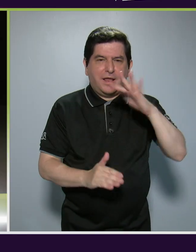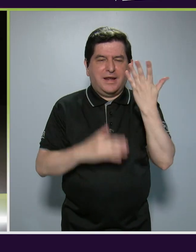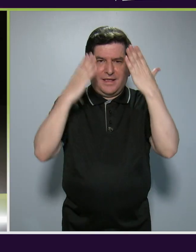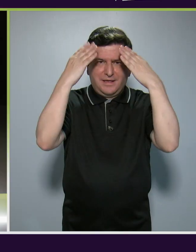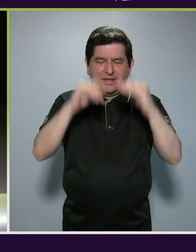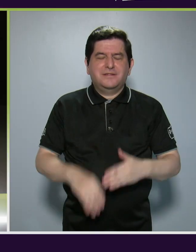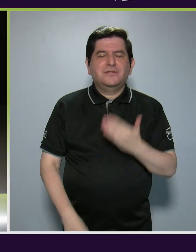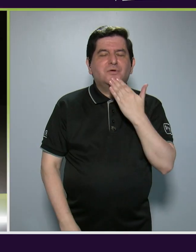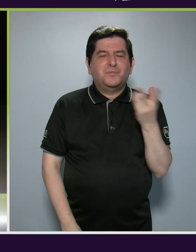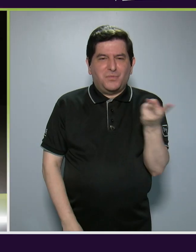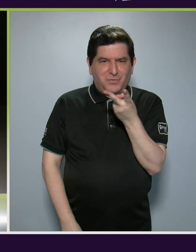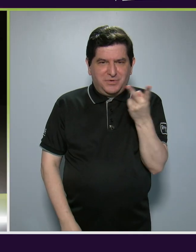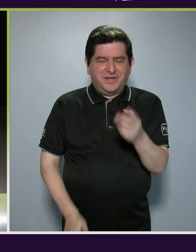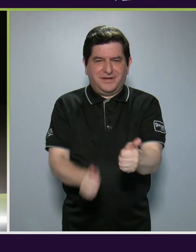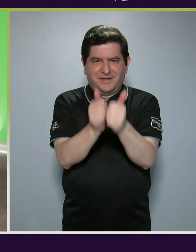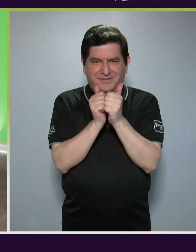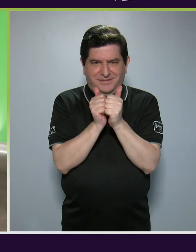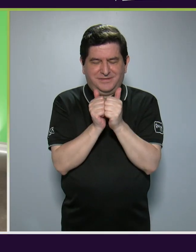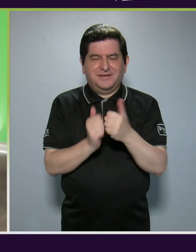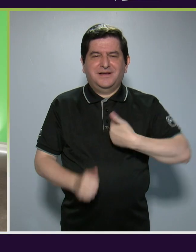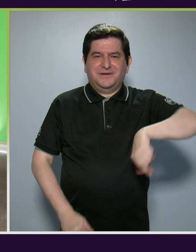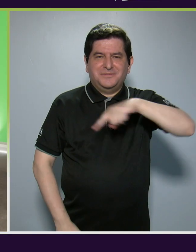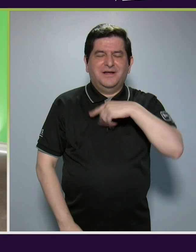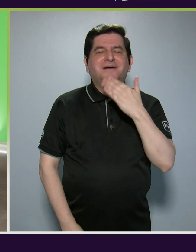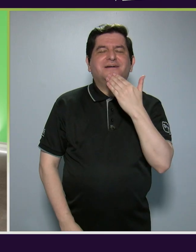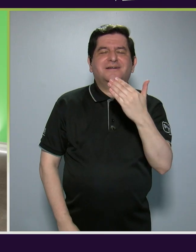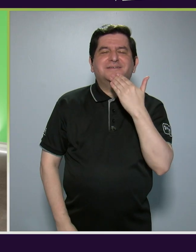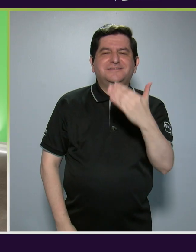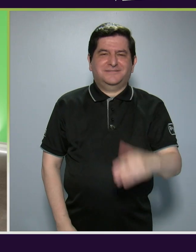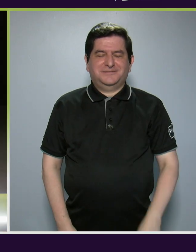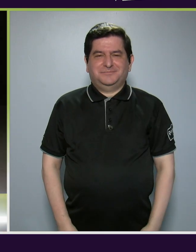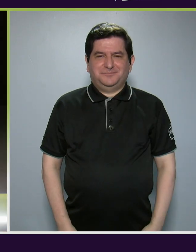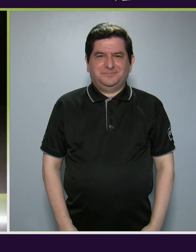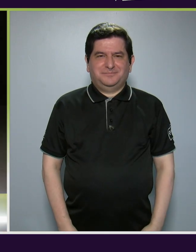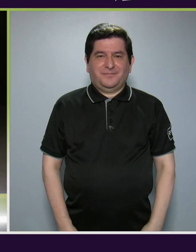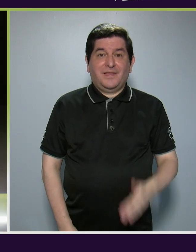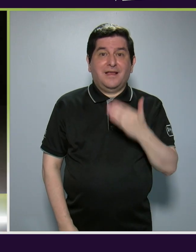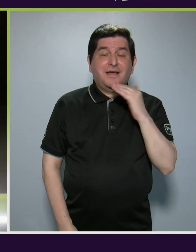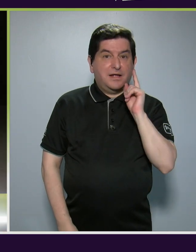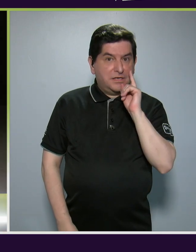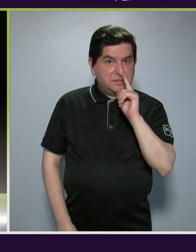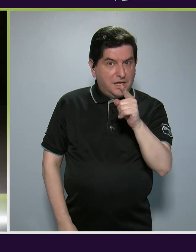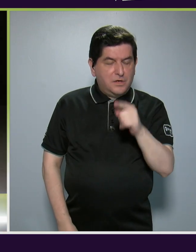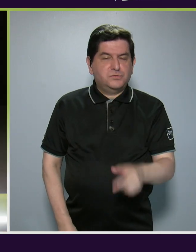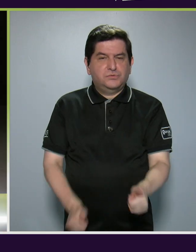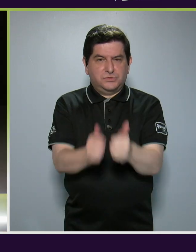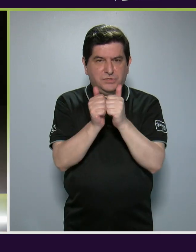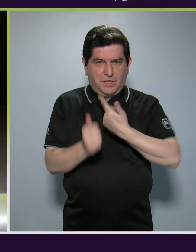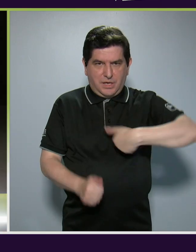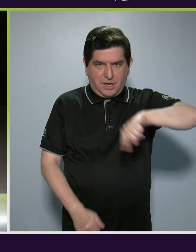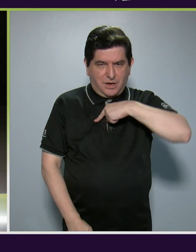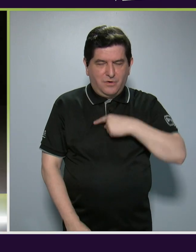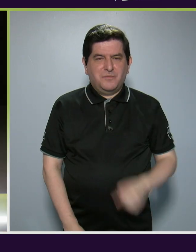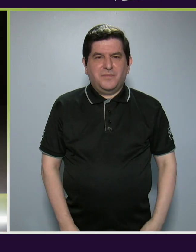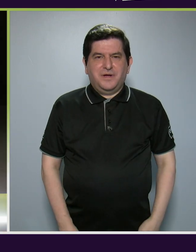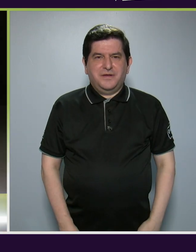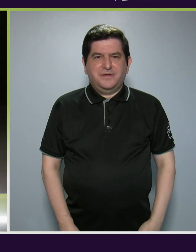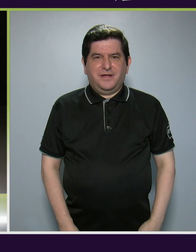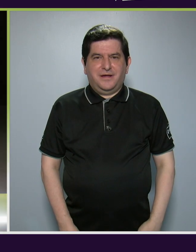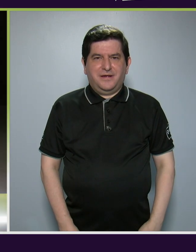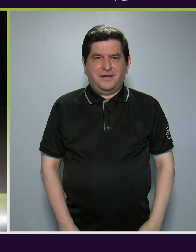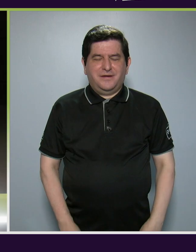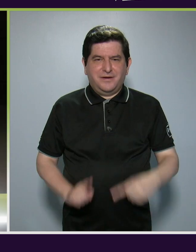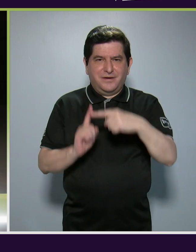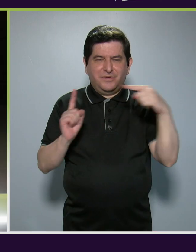gracias, Agustín y Emiliana, por acompañarnos. Muchísimas gracias por la invitación. Muchas gracias por la invitación. Y también le agradecemos a usted que nos acompaña a través de la señal